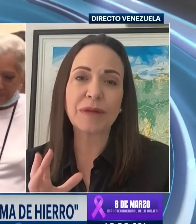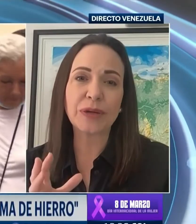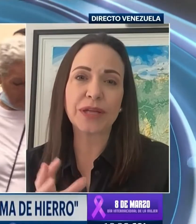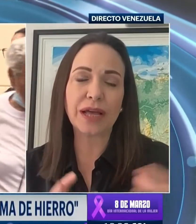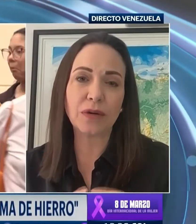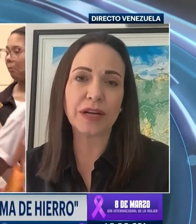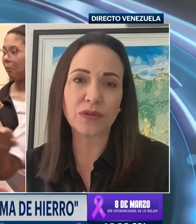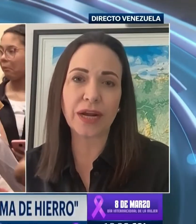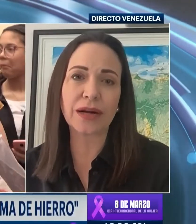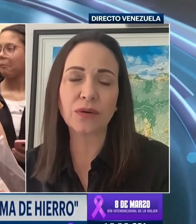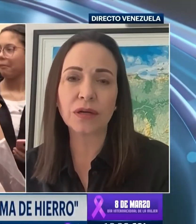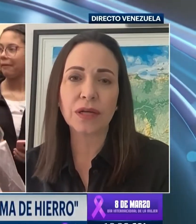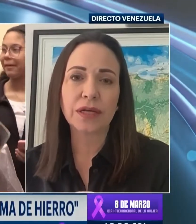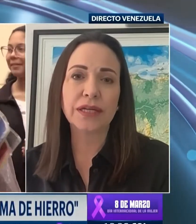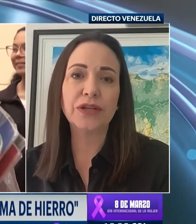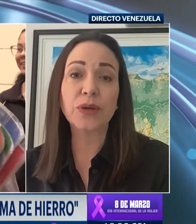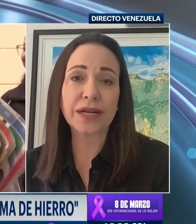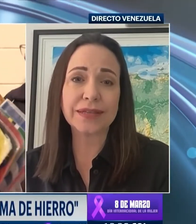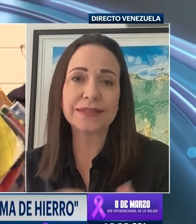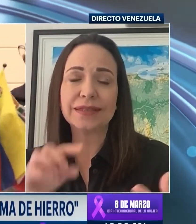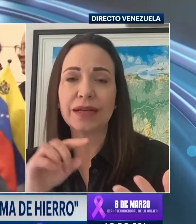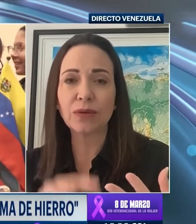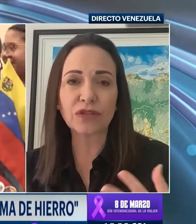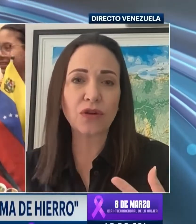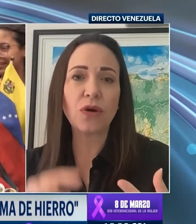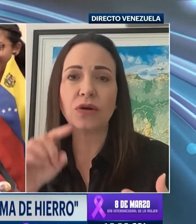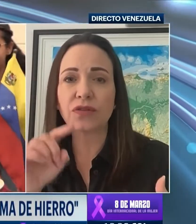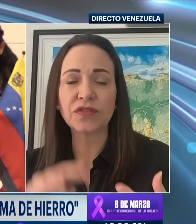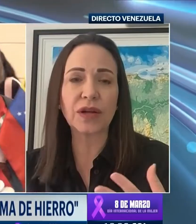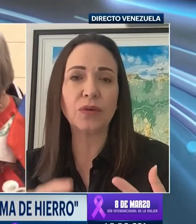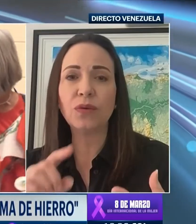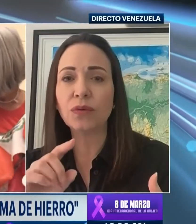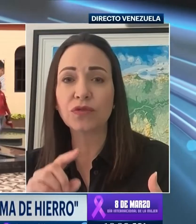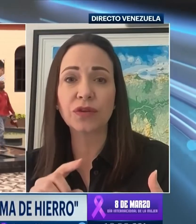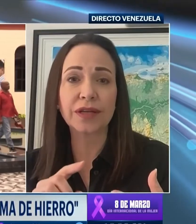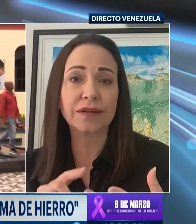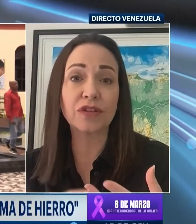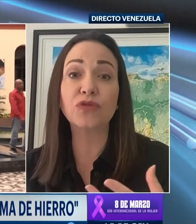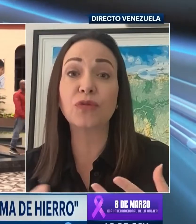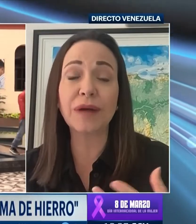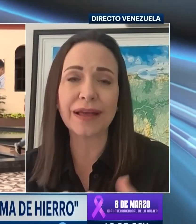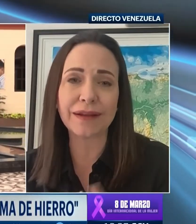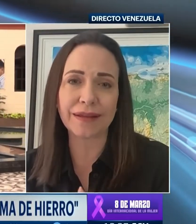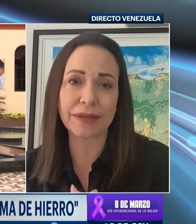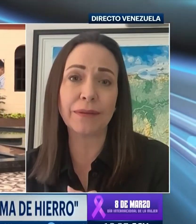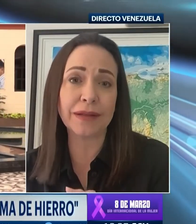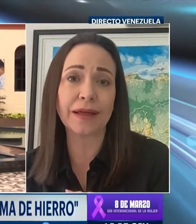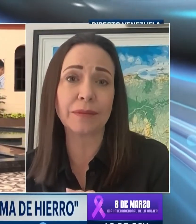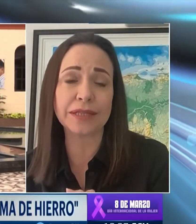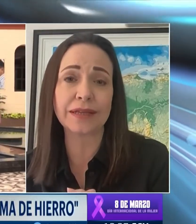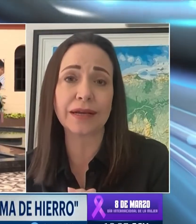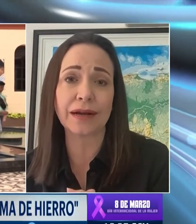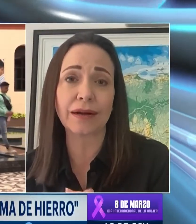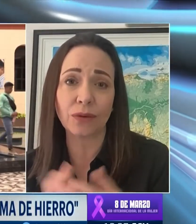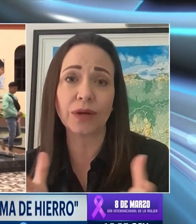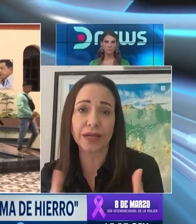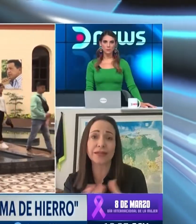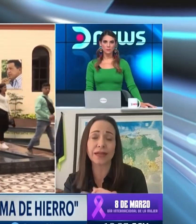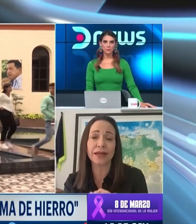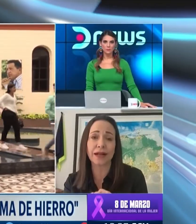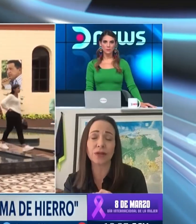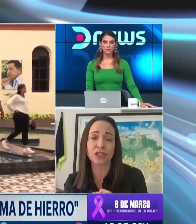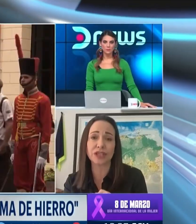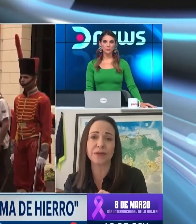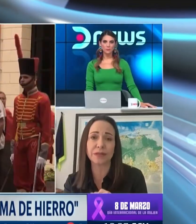enorme mayoría de los venezolanos y niños que crecen sin educación, sin salud, sin sus madres, es verdaderamente desgarrador.